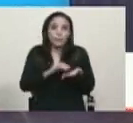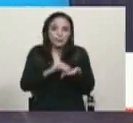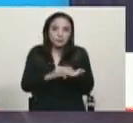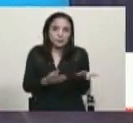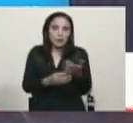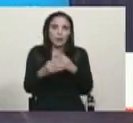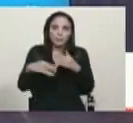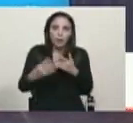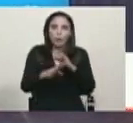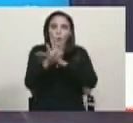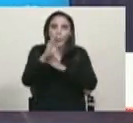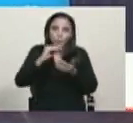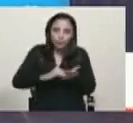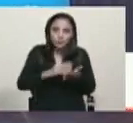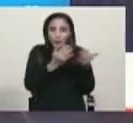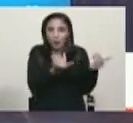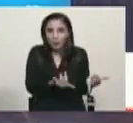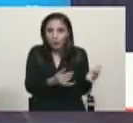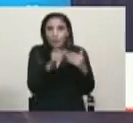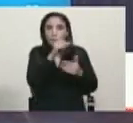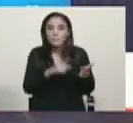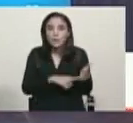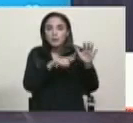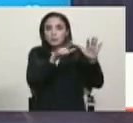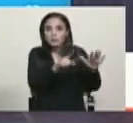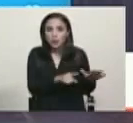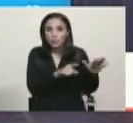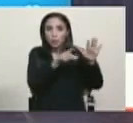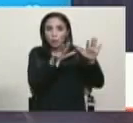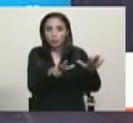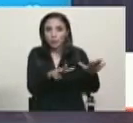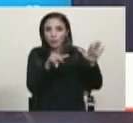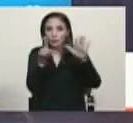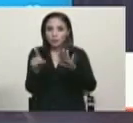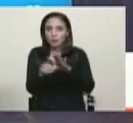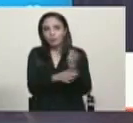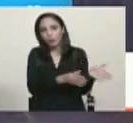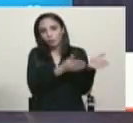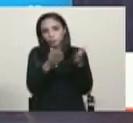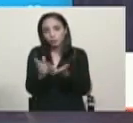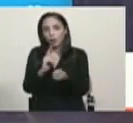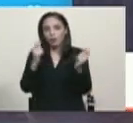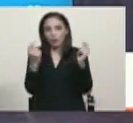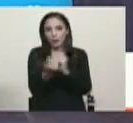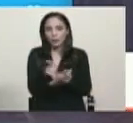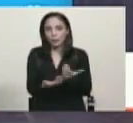consultorios. Si estamos reparando 1.186, por lo menos deben ser